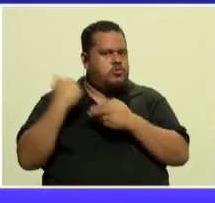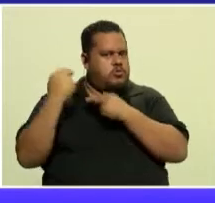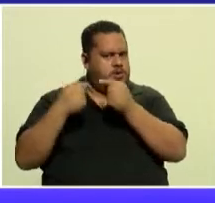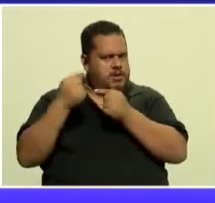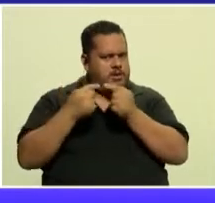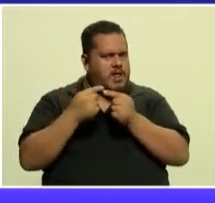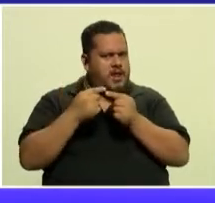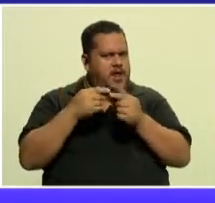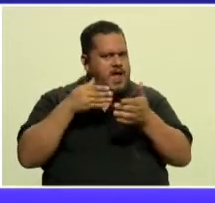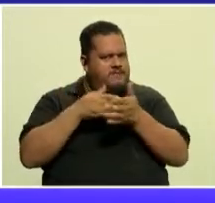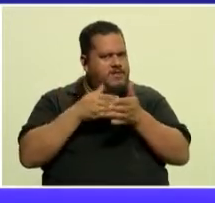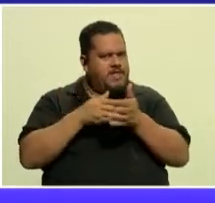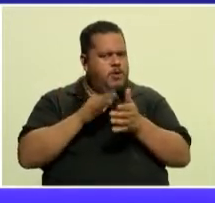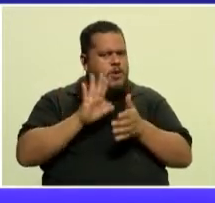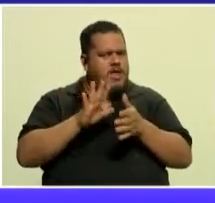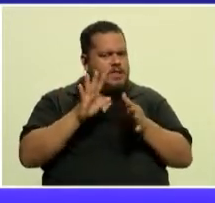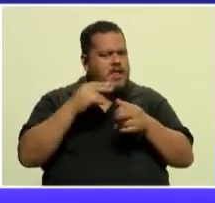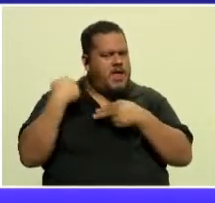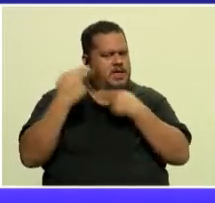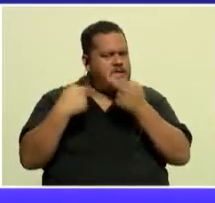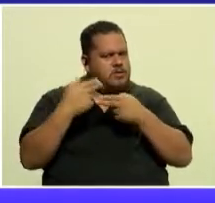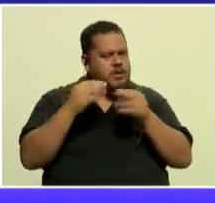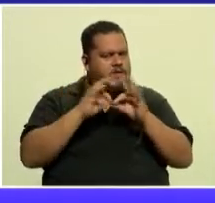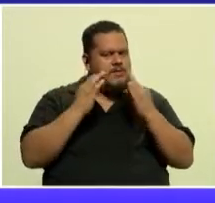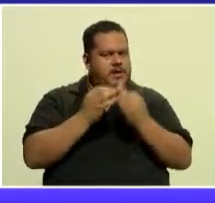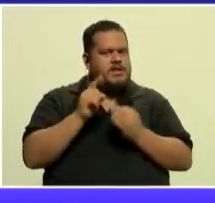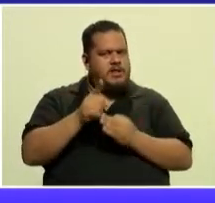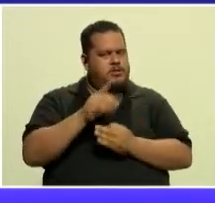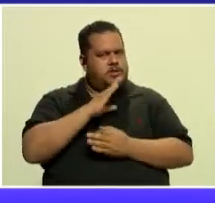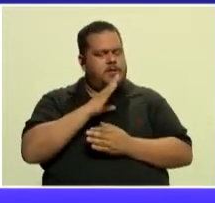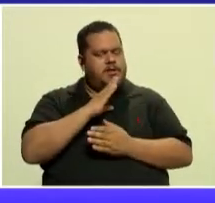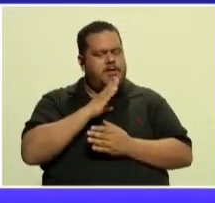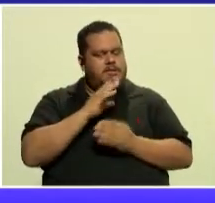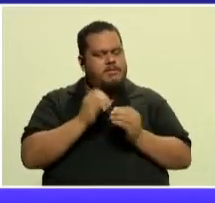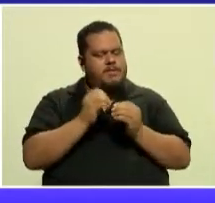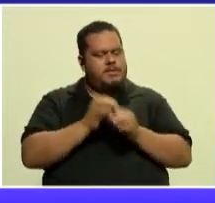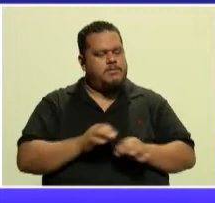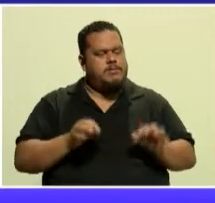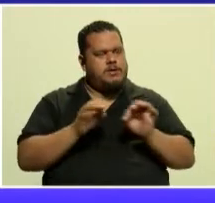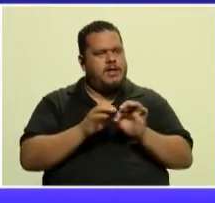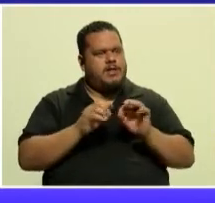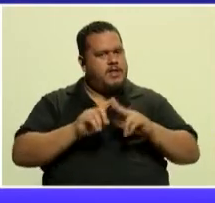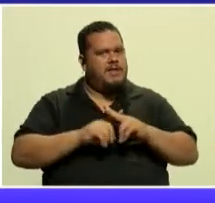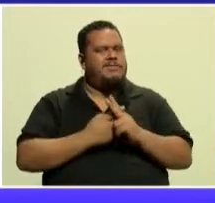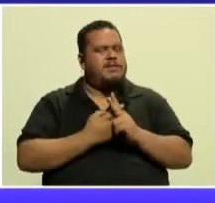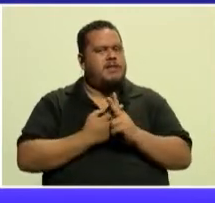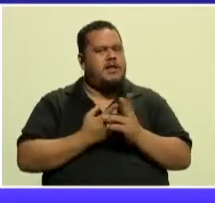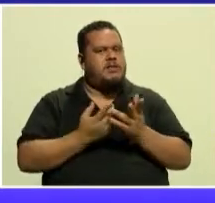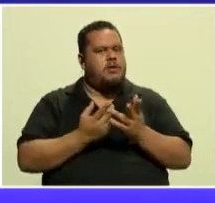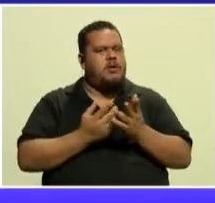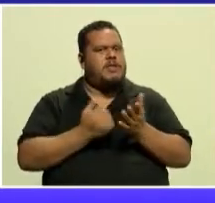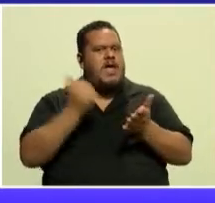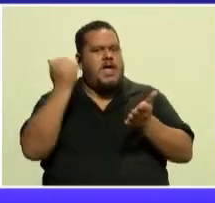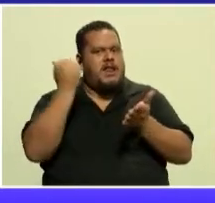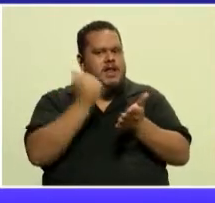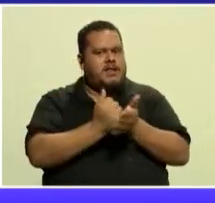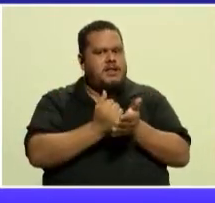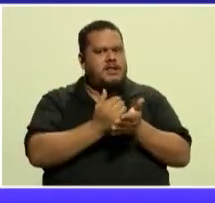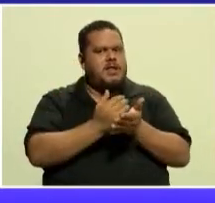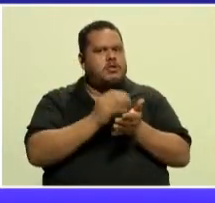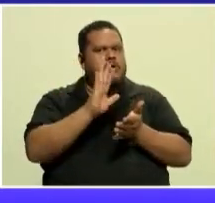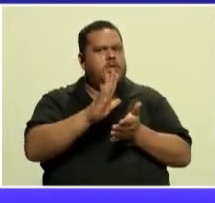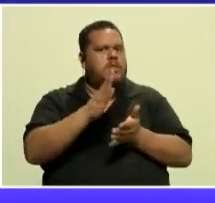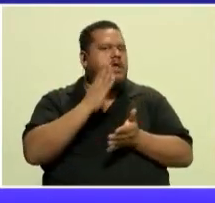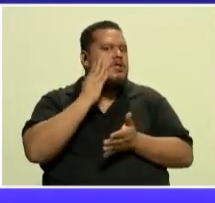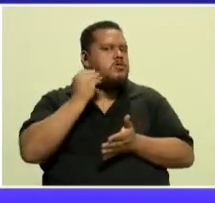esa historia familiar de la que vos hablabas, sobre todo a partir del asesinato de tu